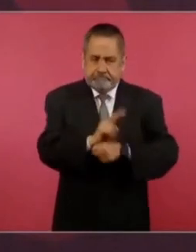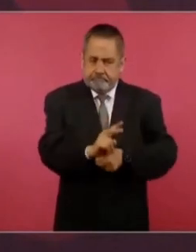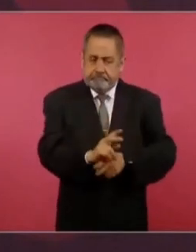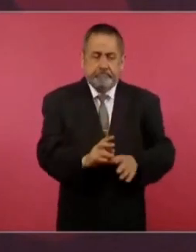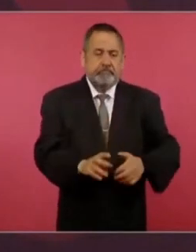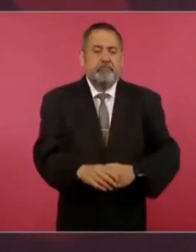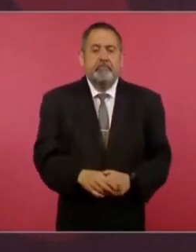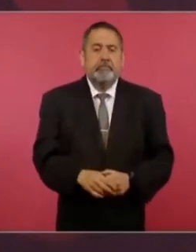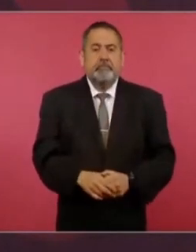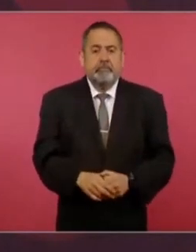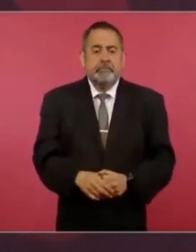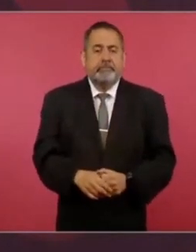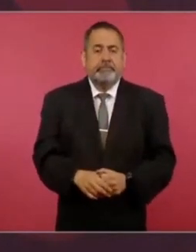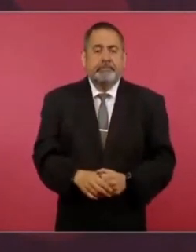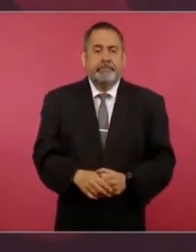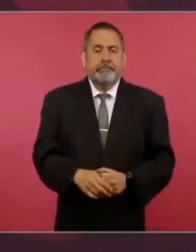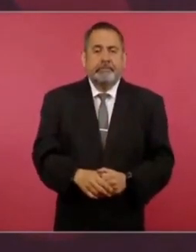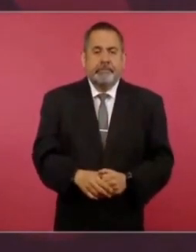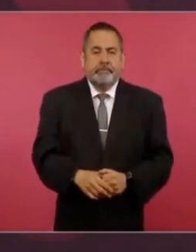que se